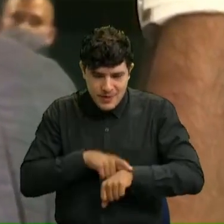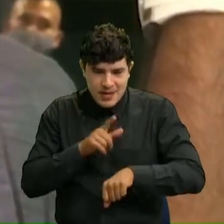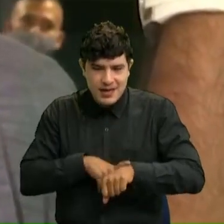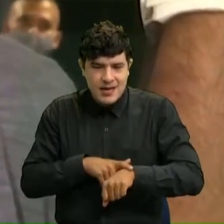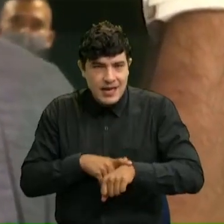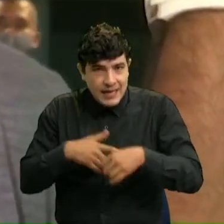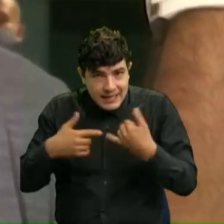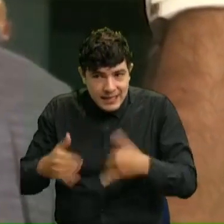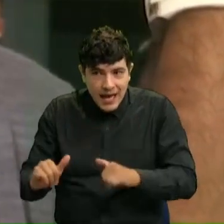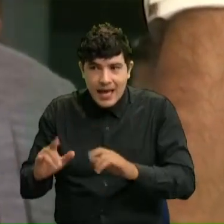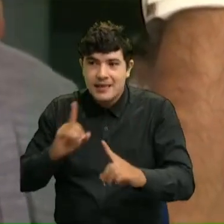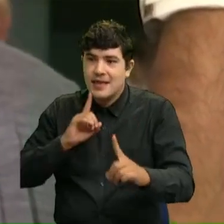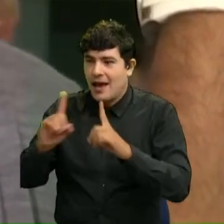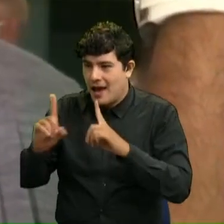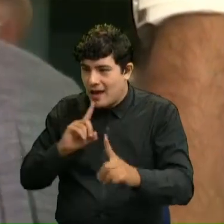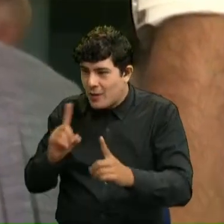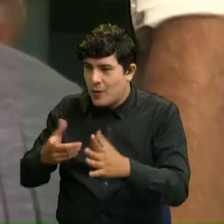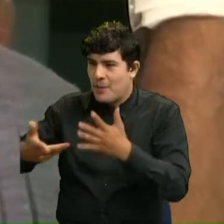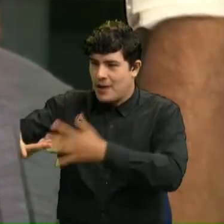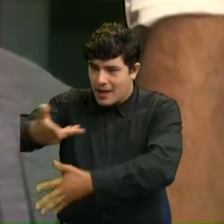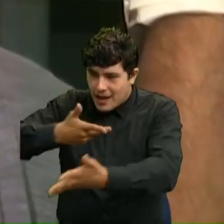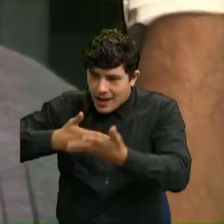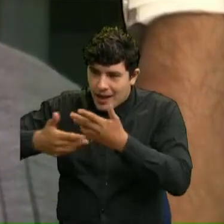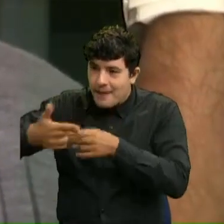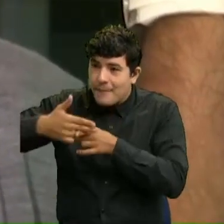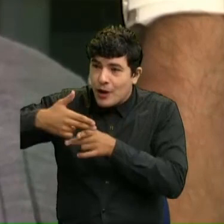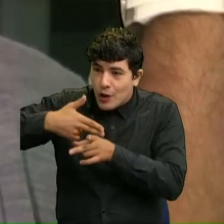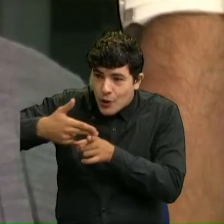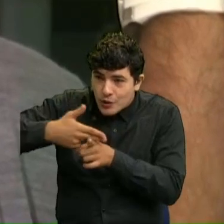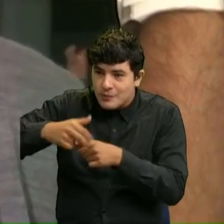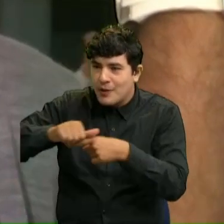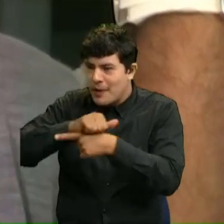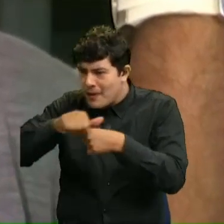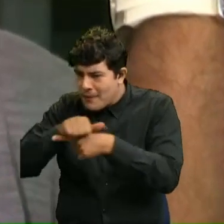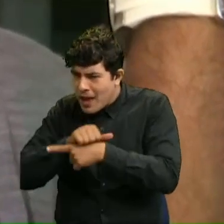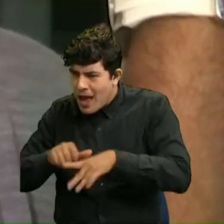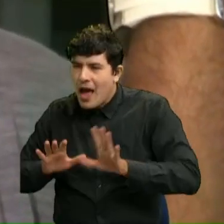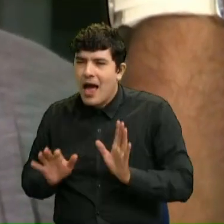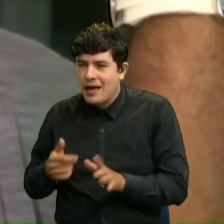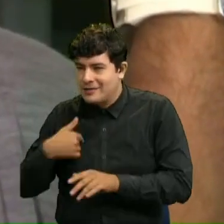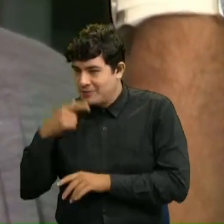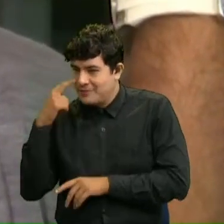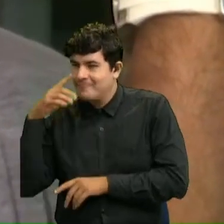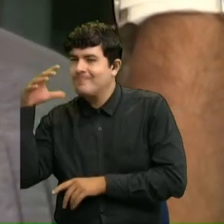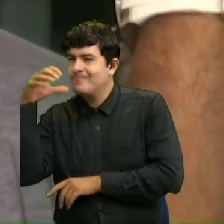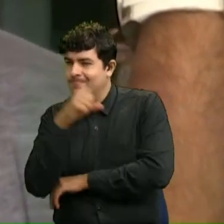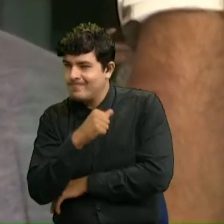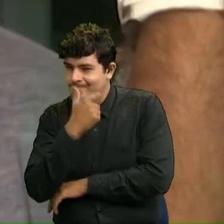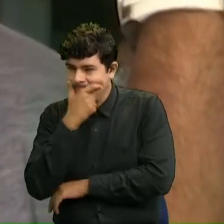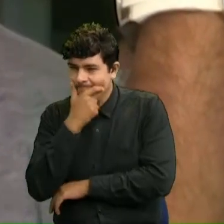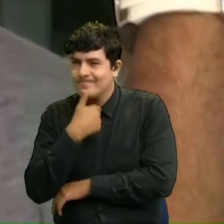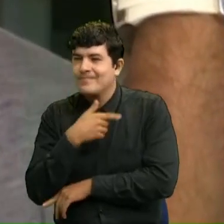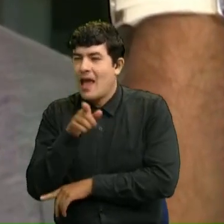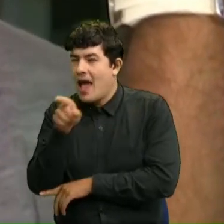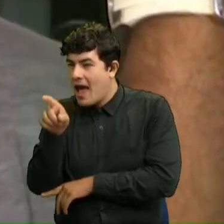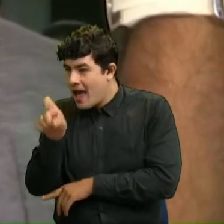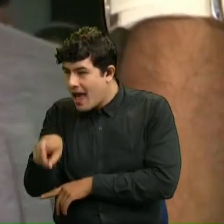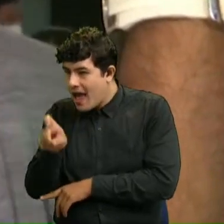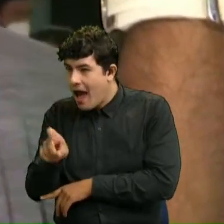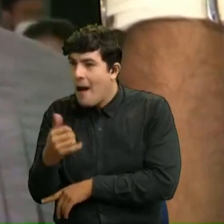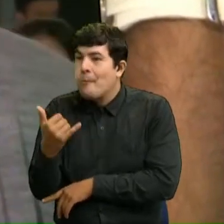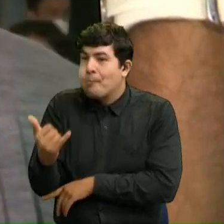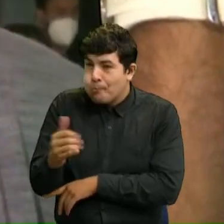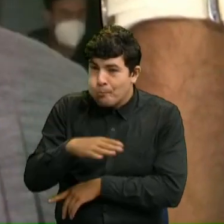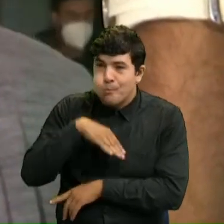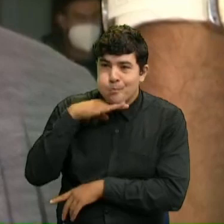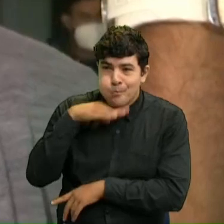en la conversación plena con ellos, en los entrenamientos, pues lógicamente ahí sí me voy a dar cuenta de qué es lo que se necesita, qué es lo que se tiene,